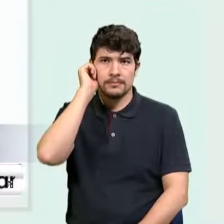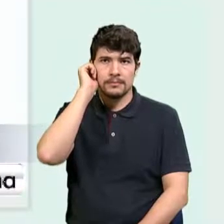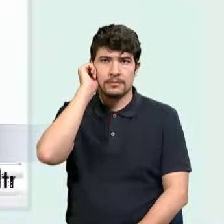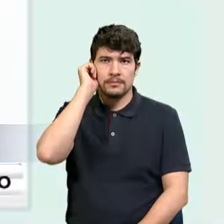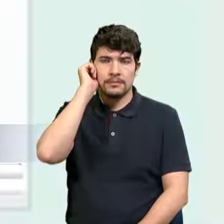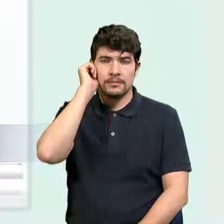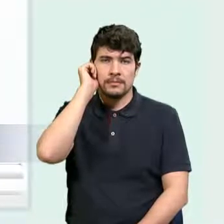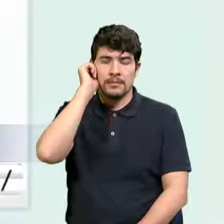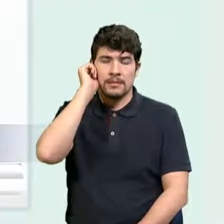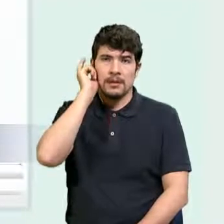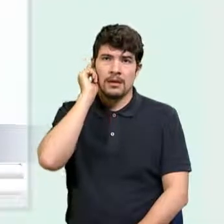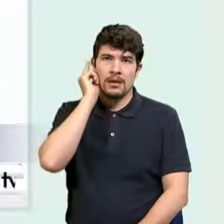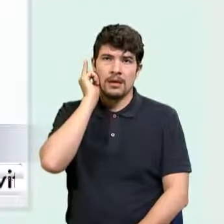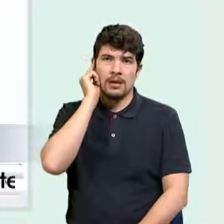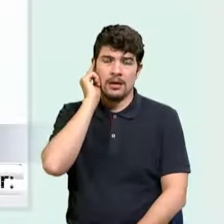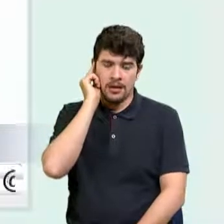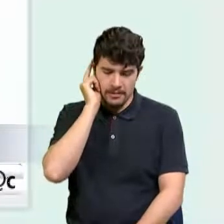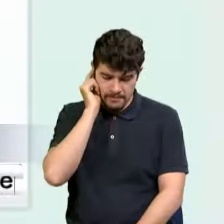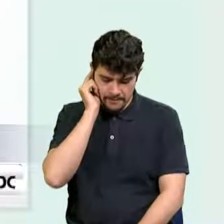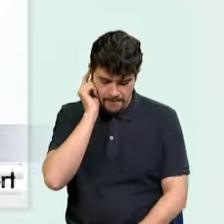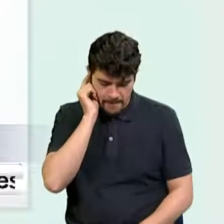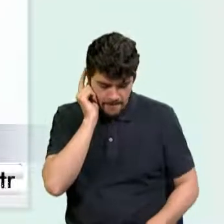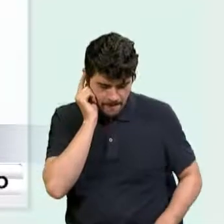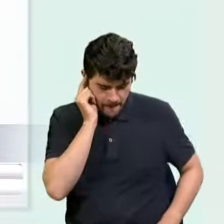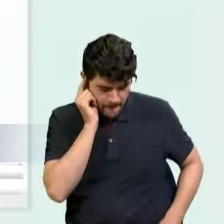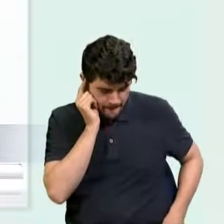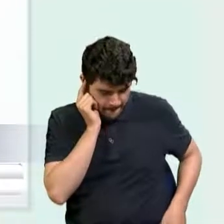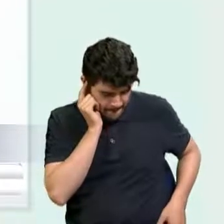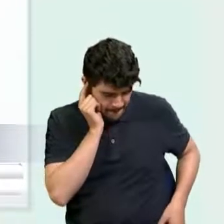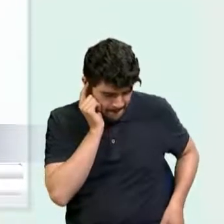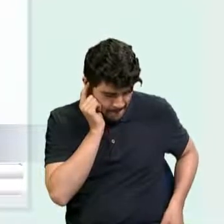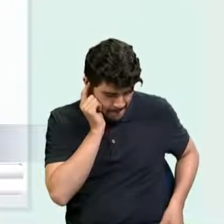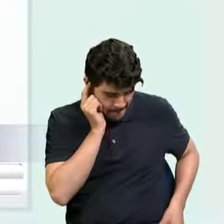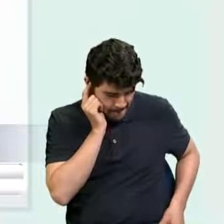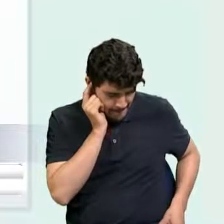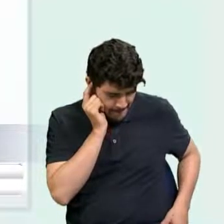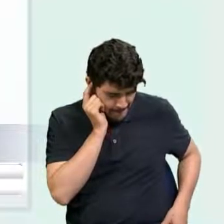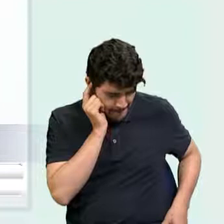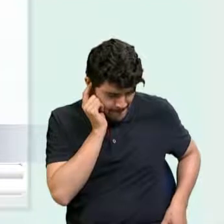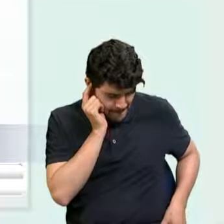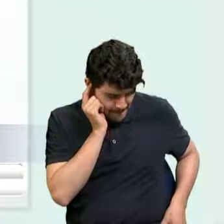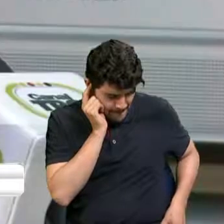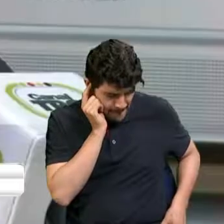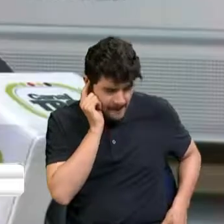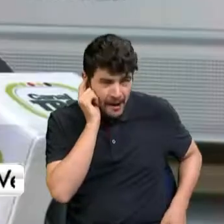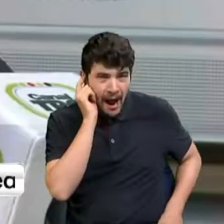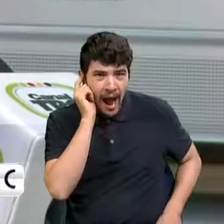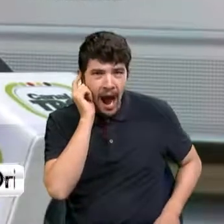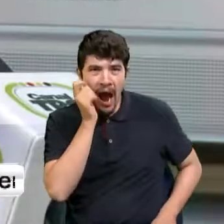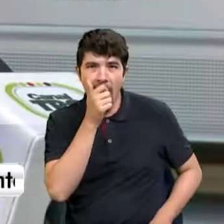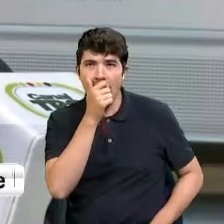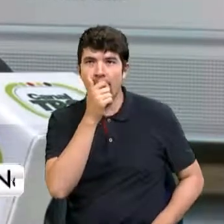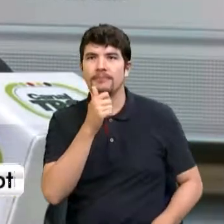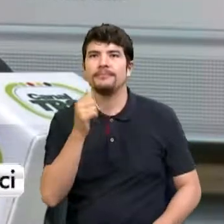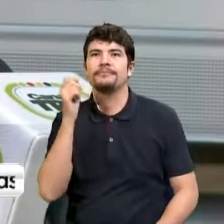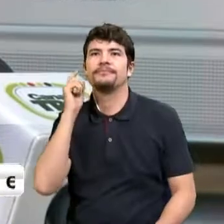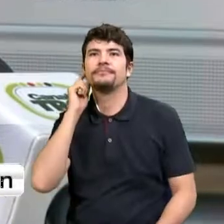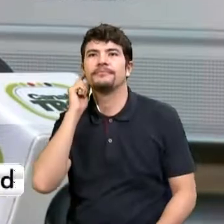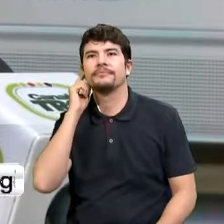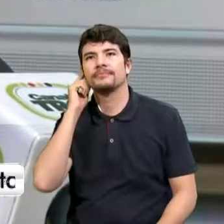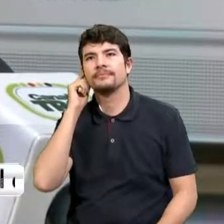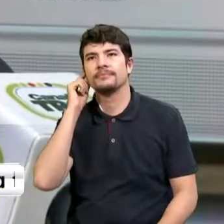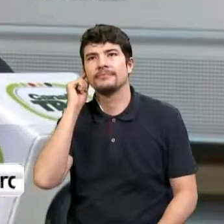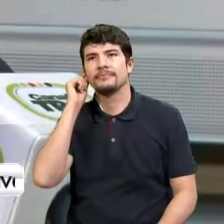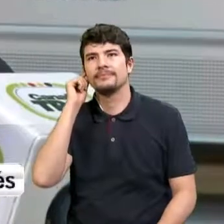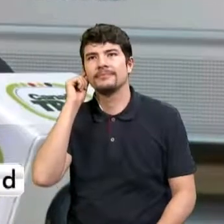cédula ingresando a la página ayuda a renta donde puede establecer su denuncio rentístico de manera exacta cuando ya la hayan diligenciado deben